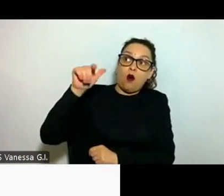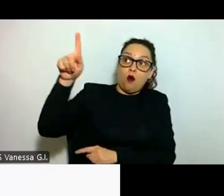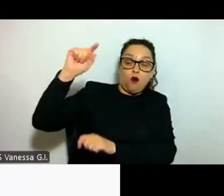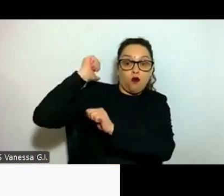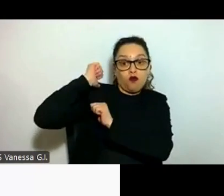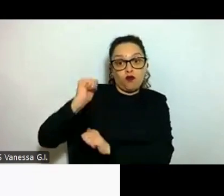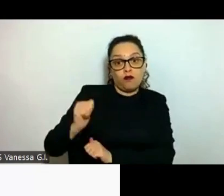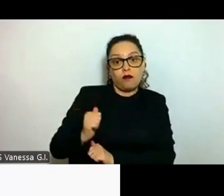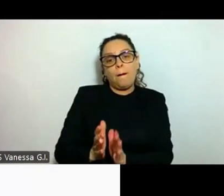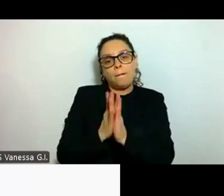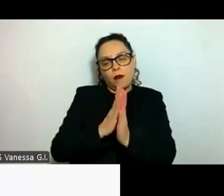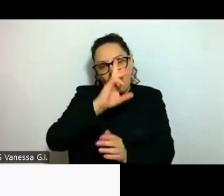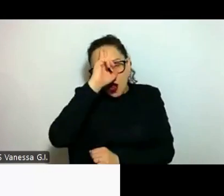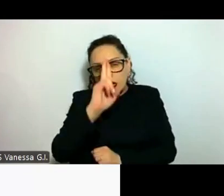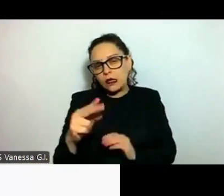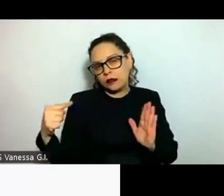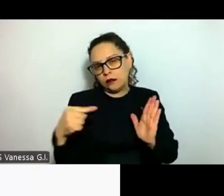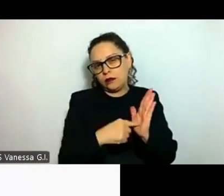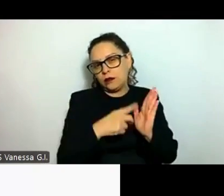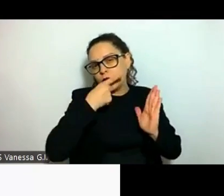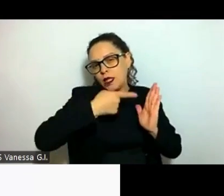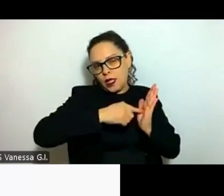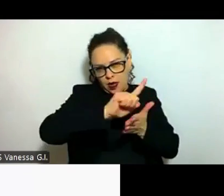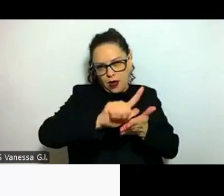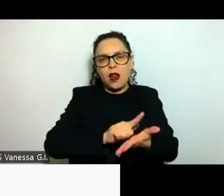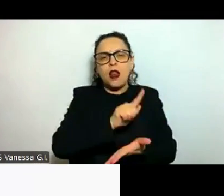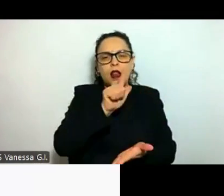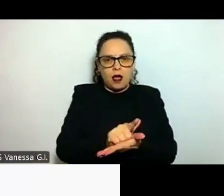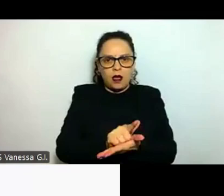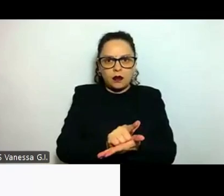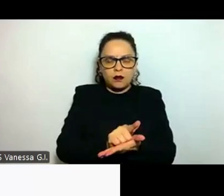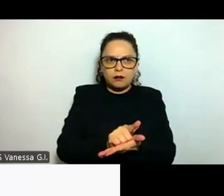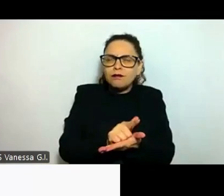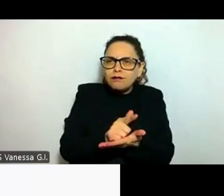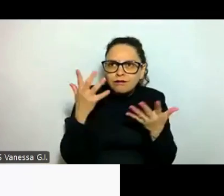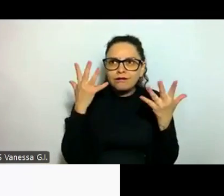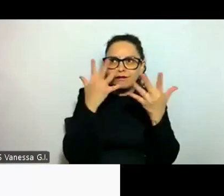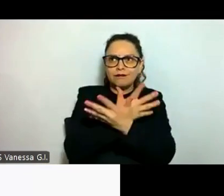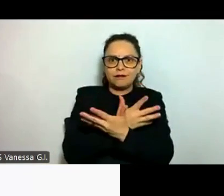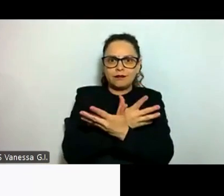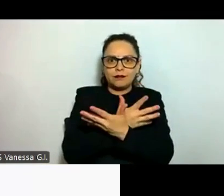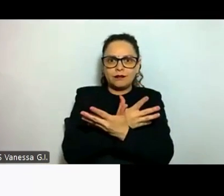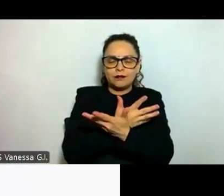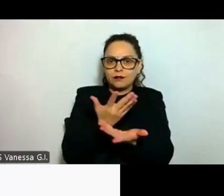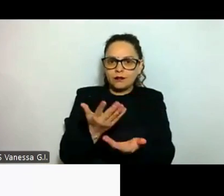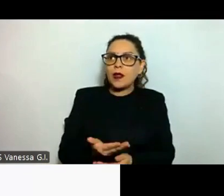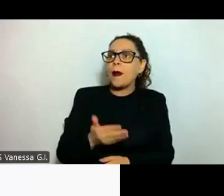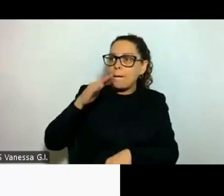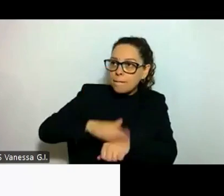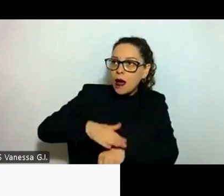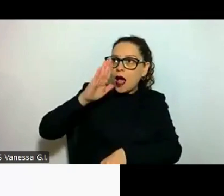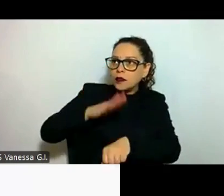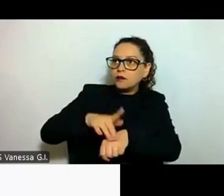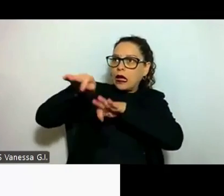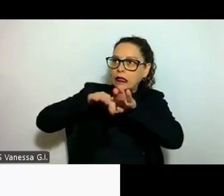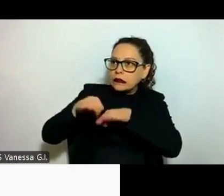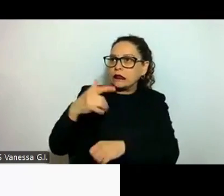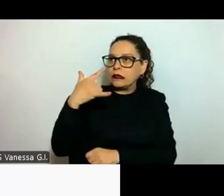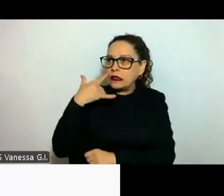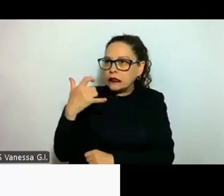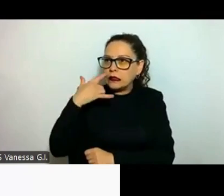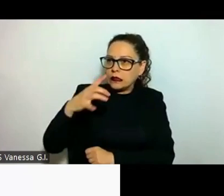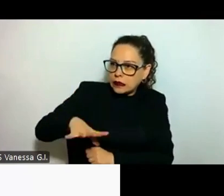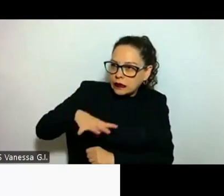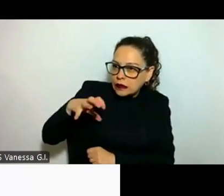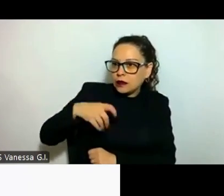busquen apegarse a la legalidad. Esto es, le estamos pidiendo que hagan un esfuerzo más allá para verificar la información que se